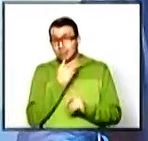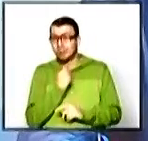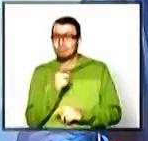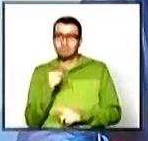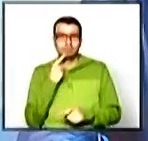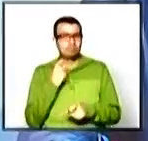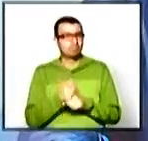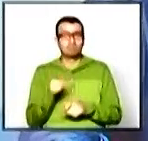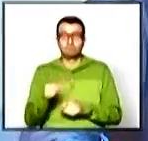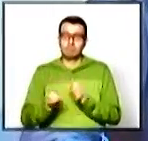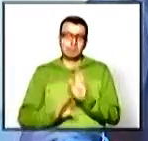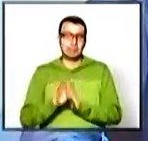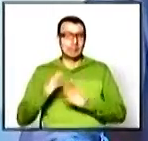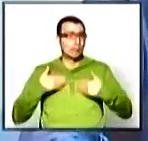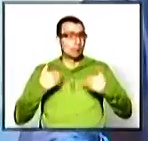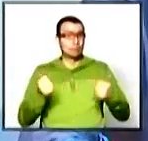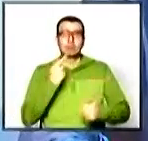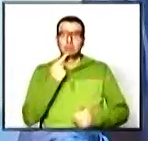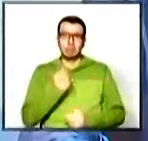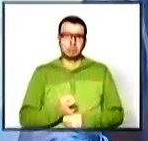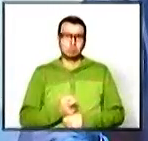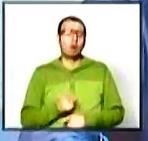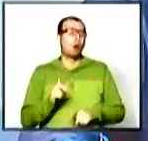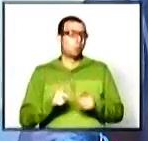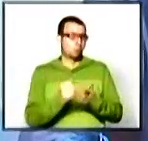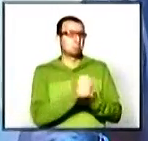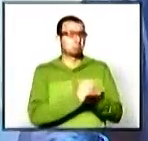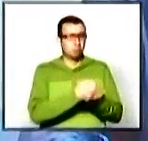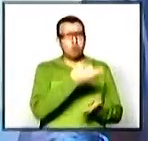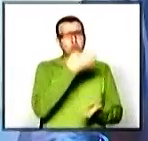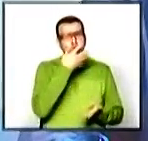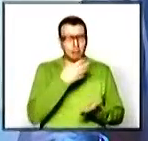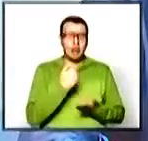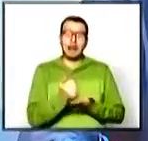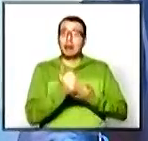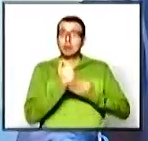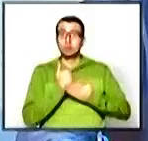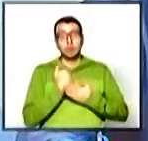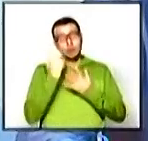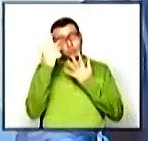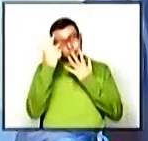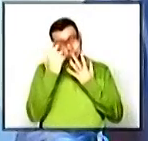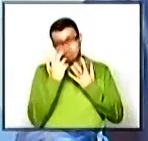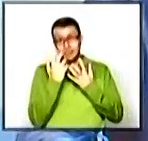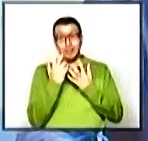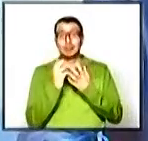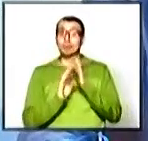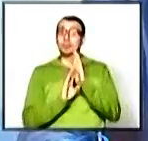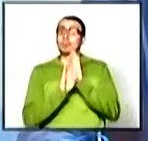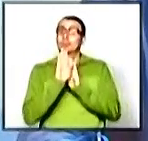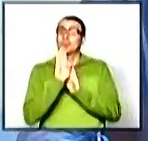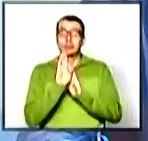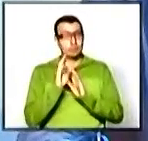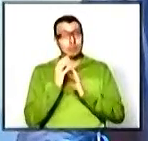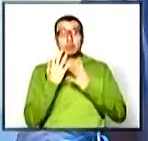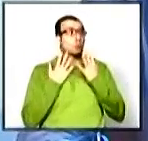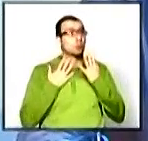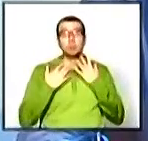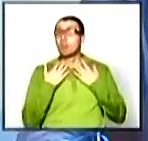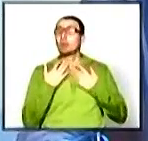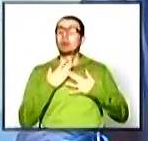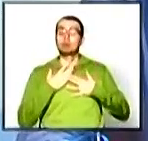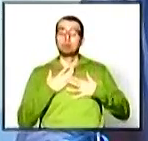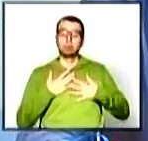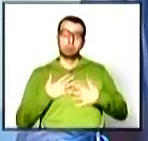salud. Existen antidepresivos, existen medicamentos para la ansiedad, para muchas cosas,